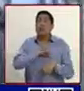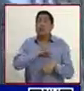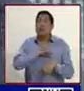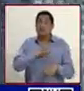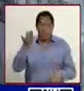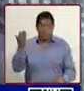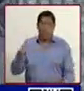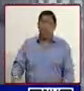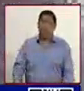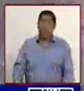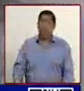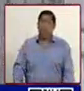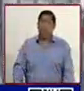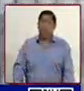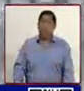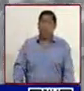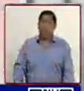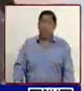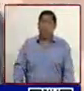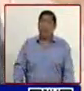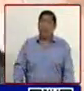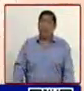¿no ve?